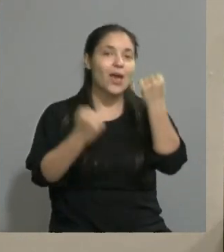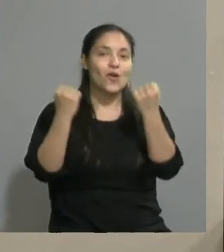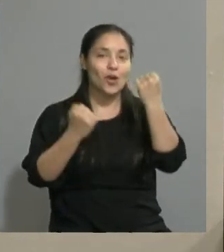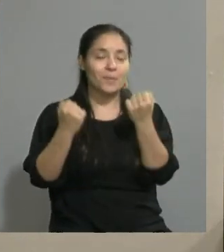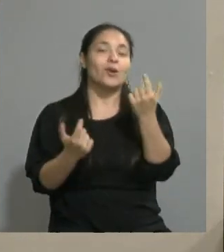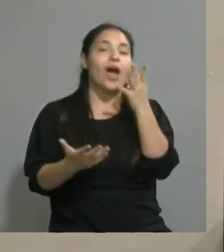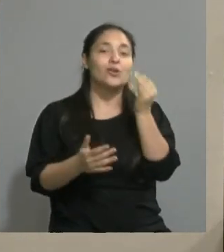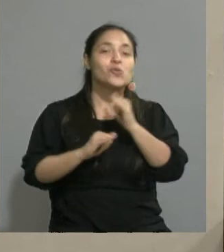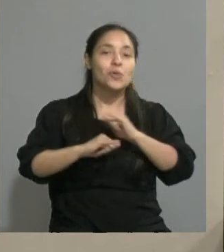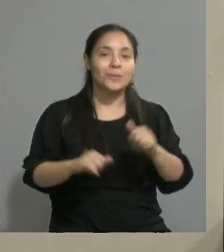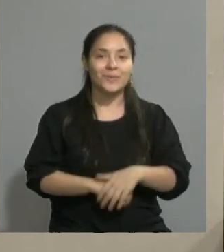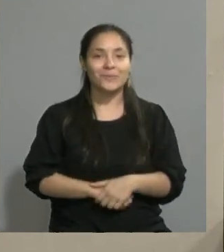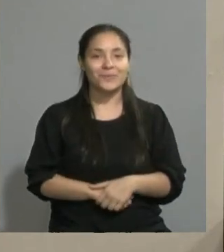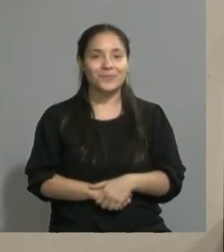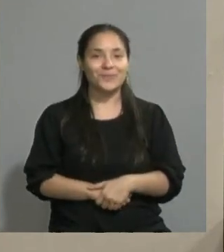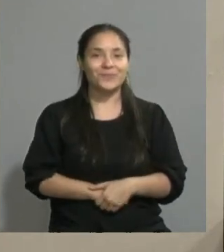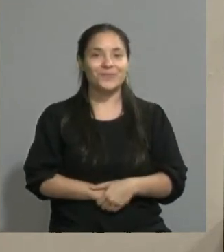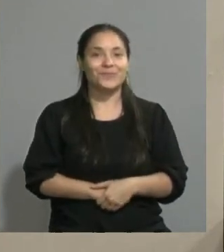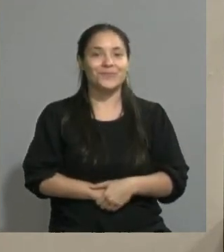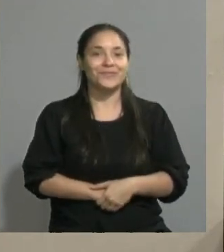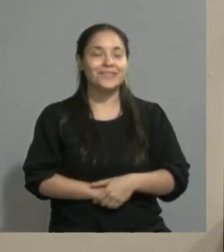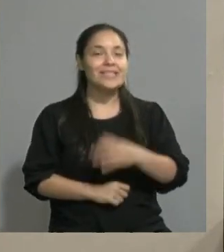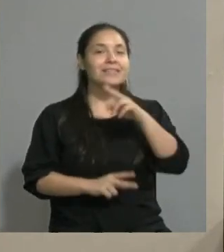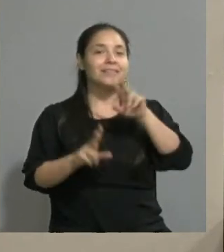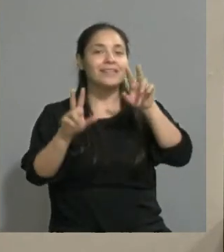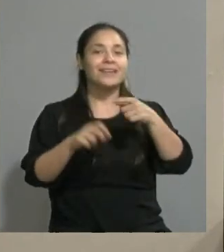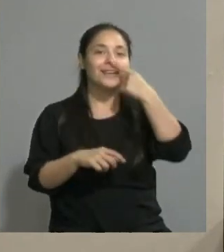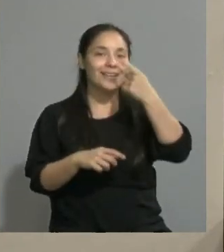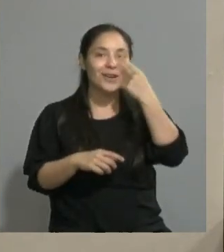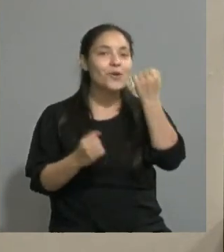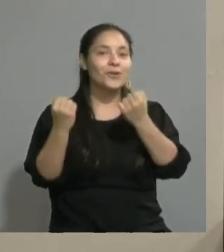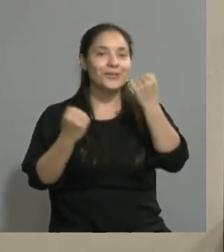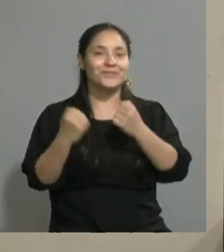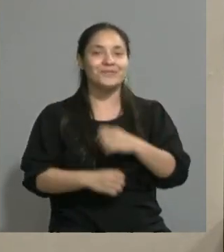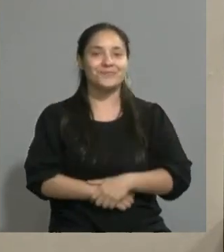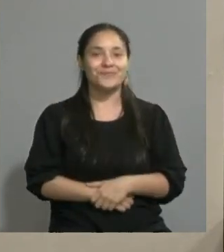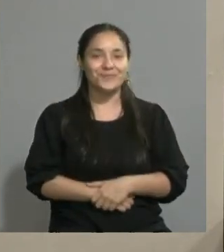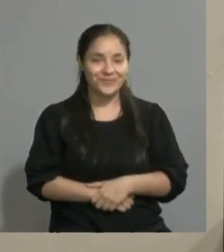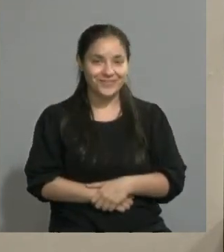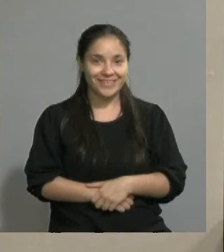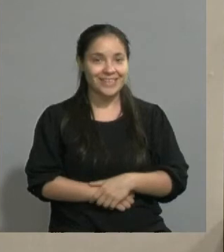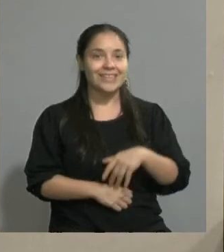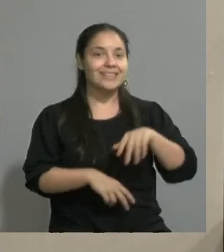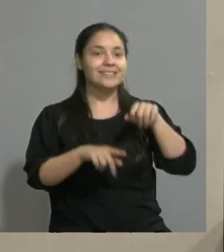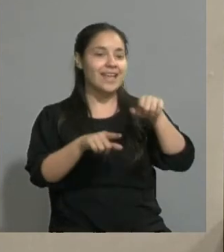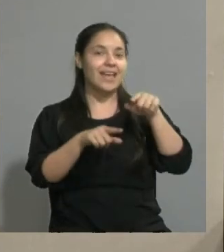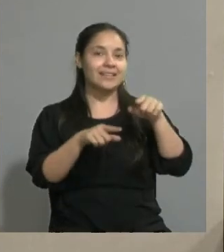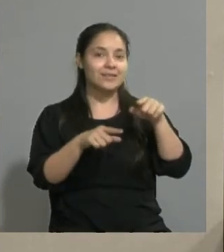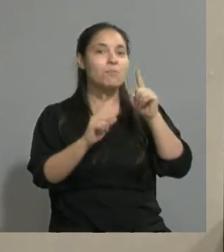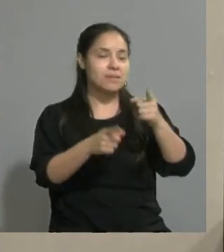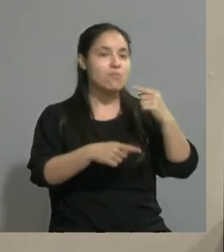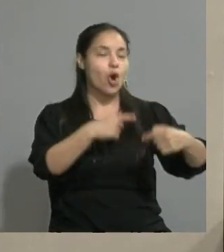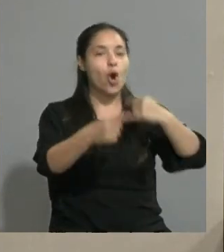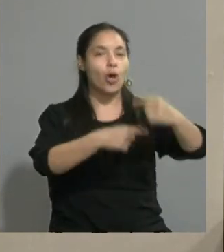decir. Intereses económicos muy, pero muy poderosos, que son los que, en fin, sostienen estas